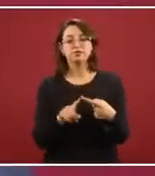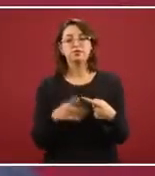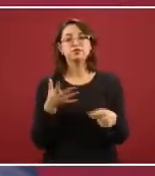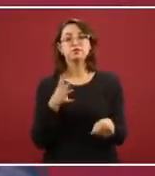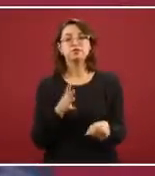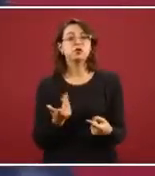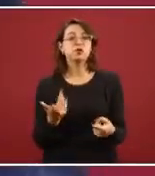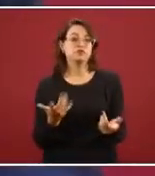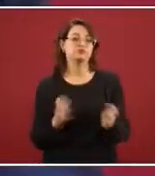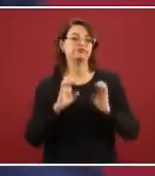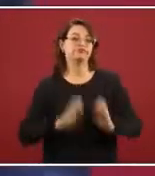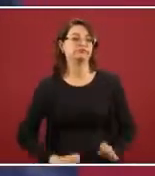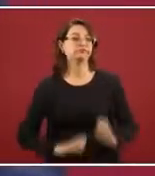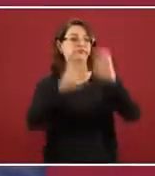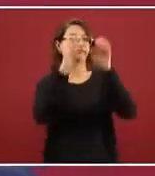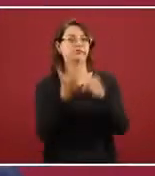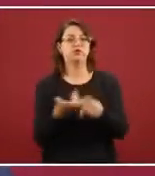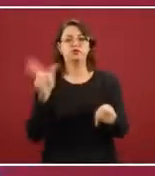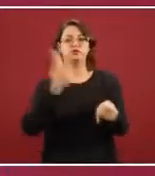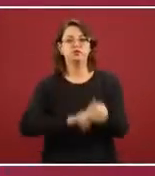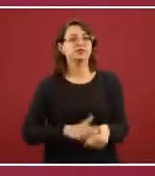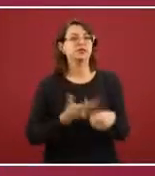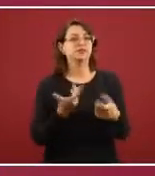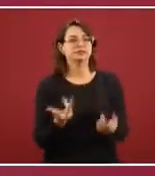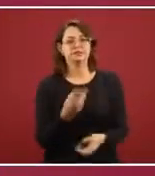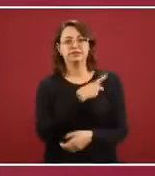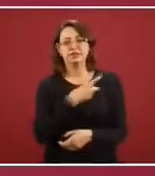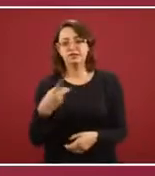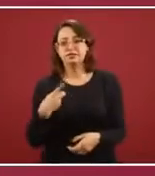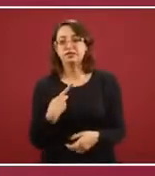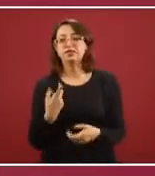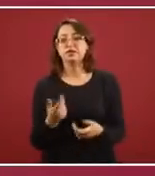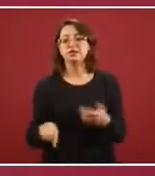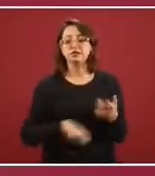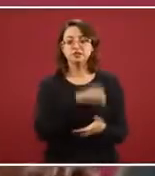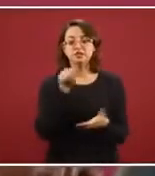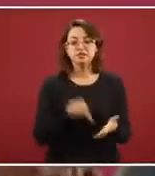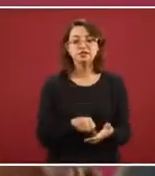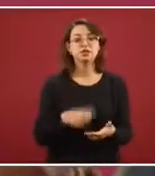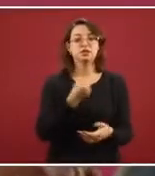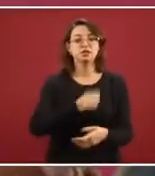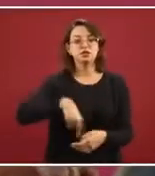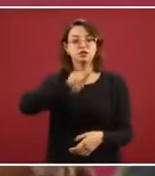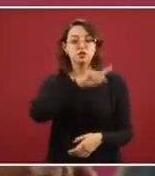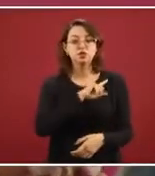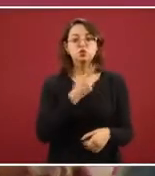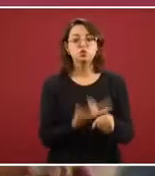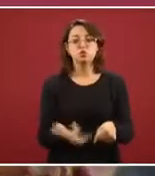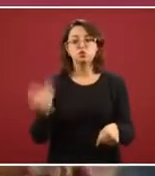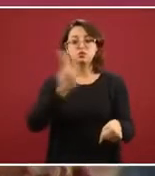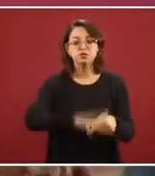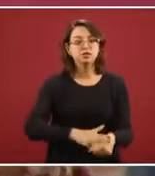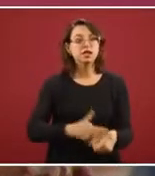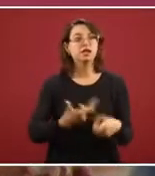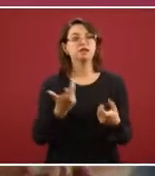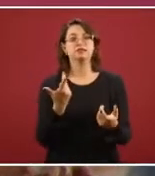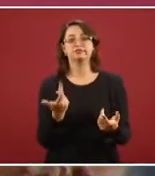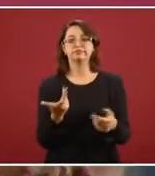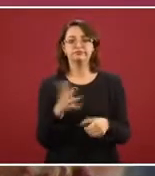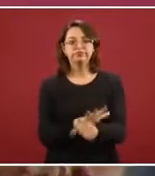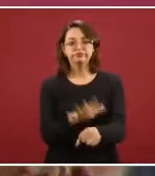haya la infraestructura que tengamos los centros de salud los hospitales que se necesitan